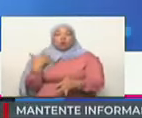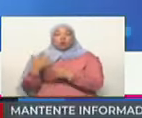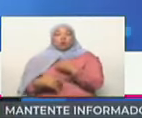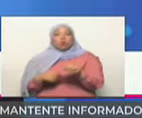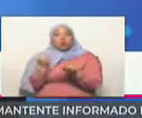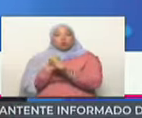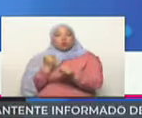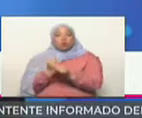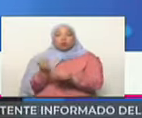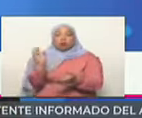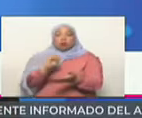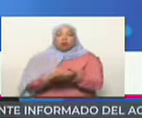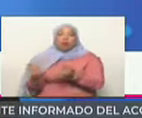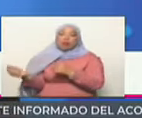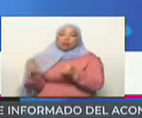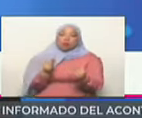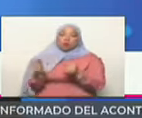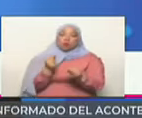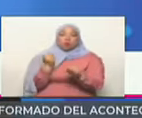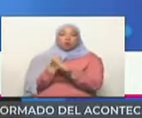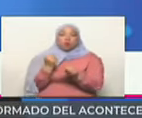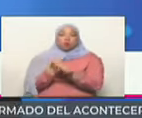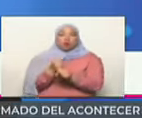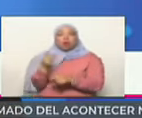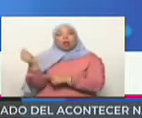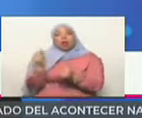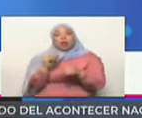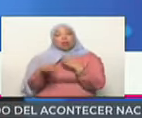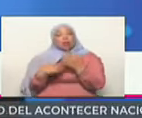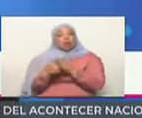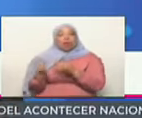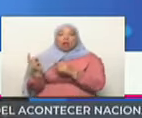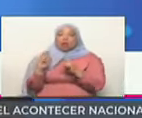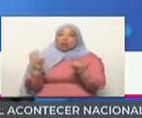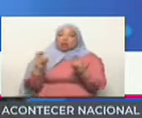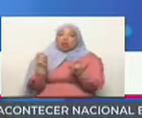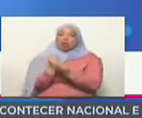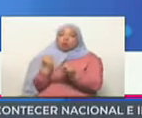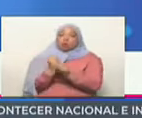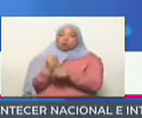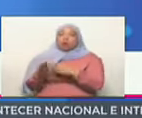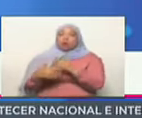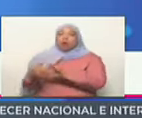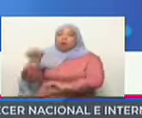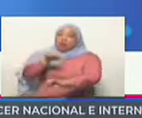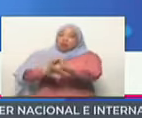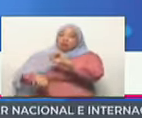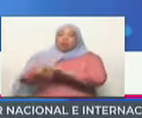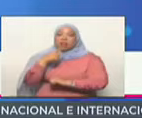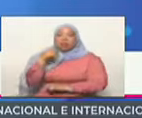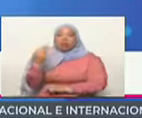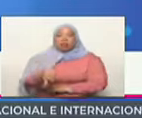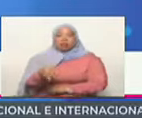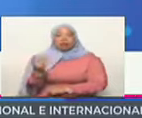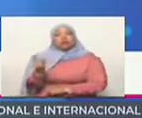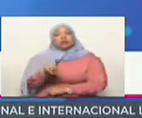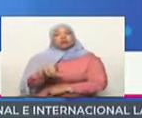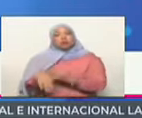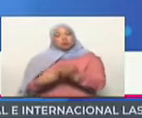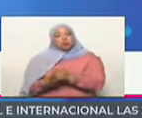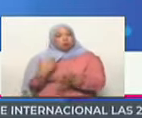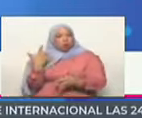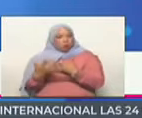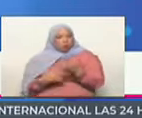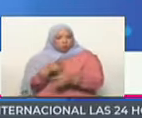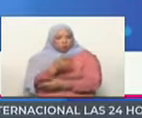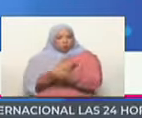que se retiraron del debate, no quisieron más hablar del tema. Así que tenemos que defender nuestras verdades, Ernesto. Así es, presidente. ¿Qué haces por aquí en este